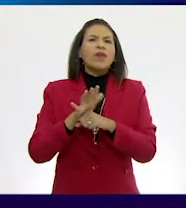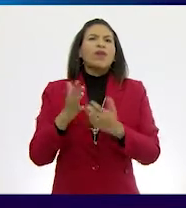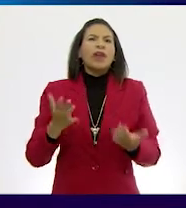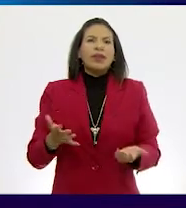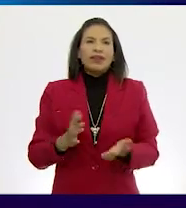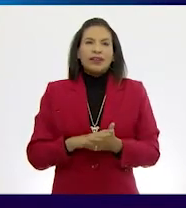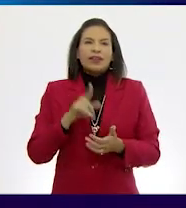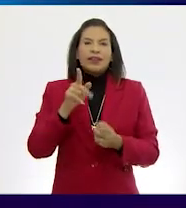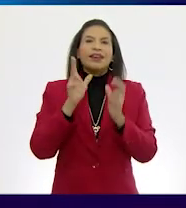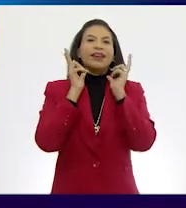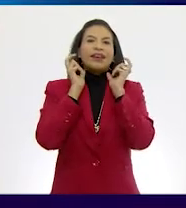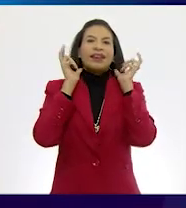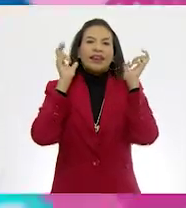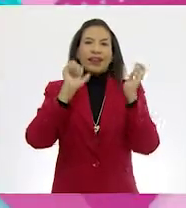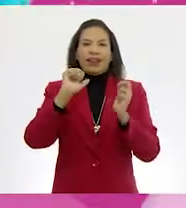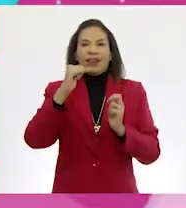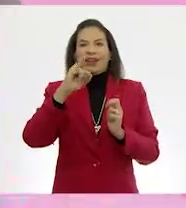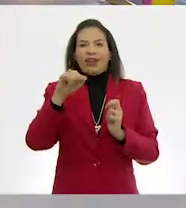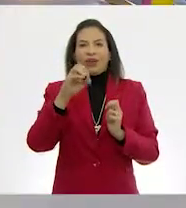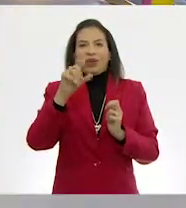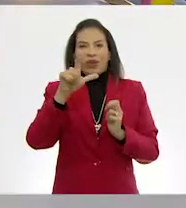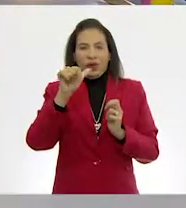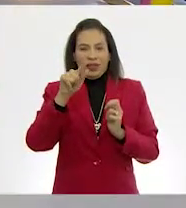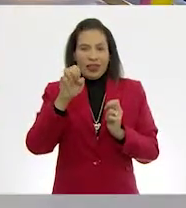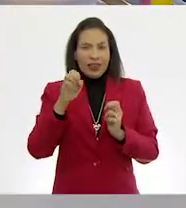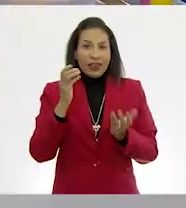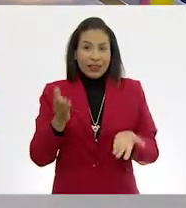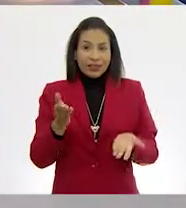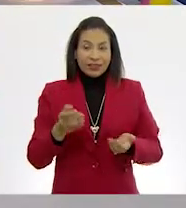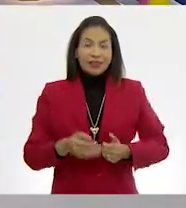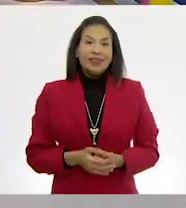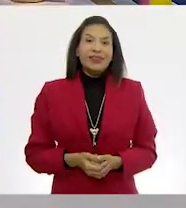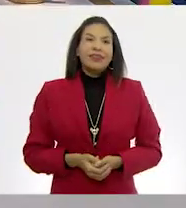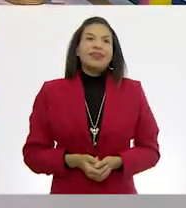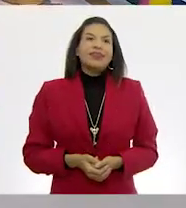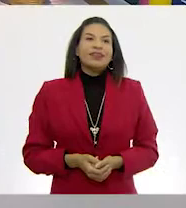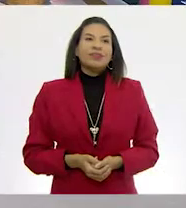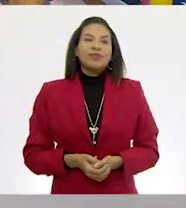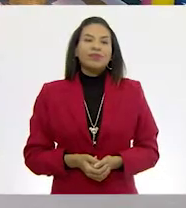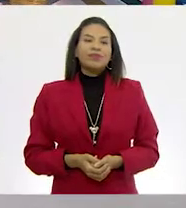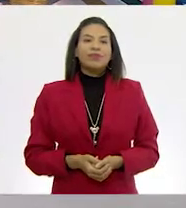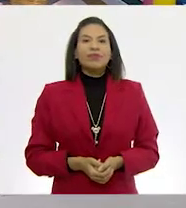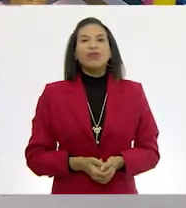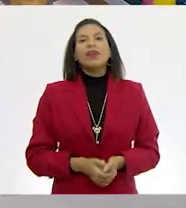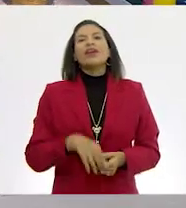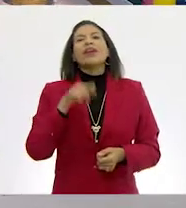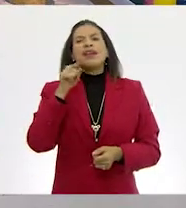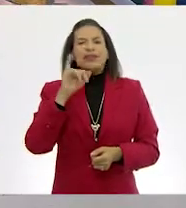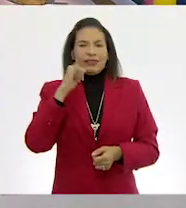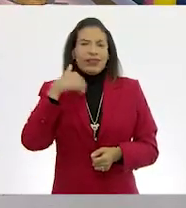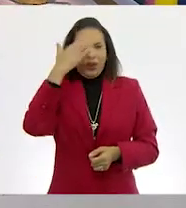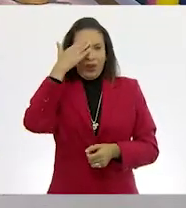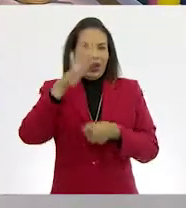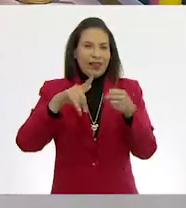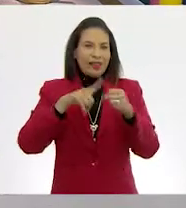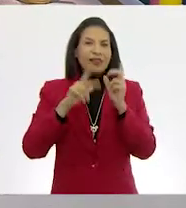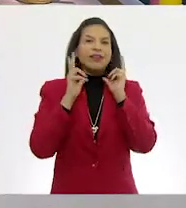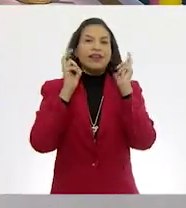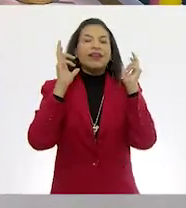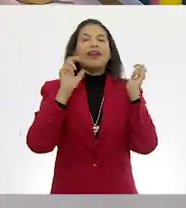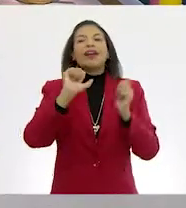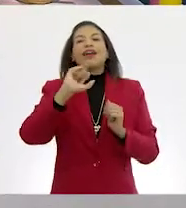a sólo temas bajo lotes este animal si lo conozco maestra el